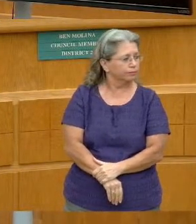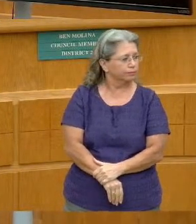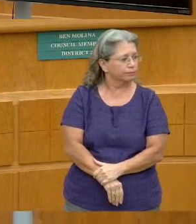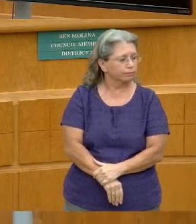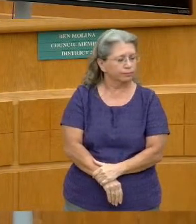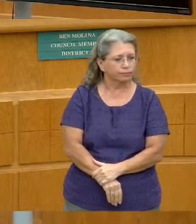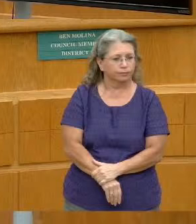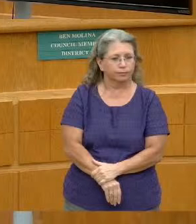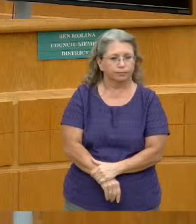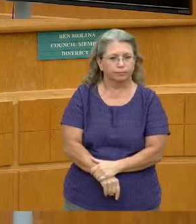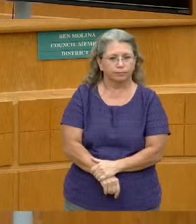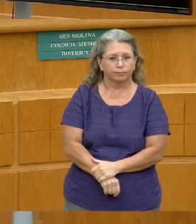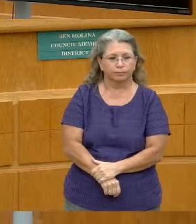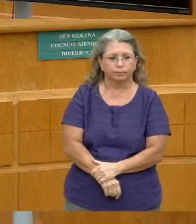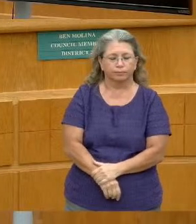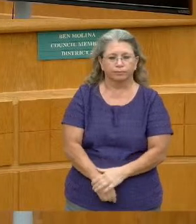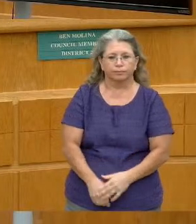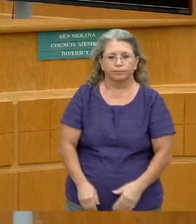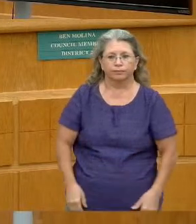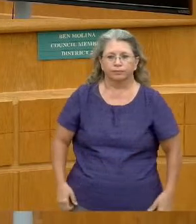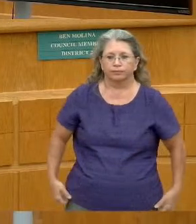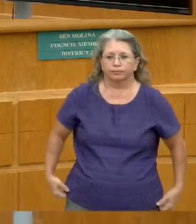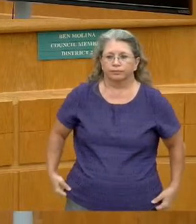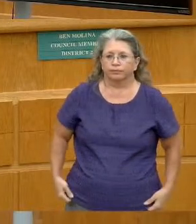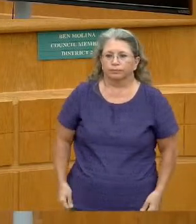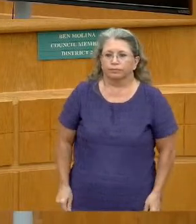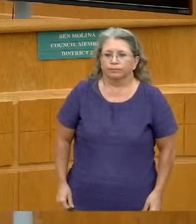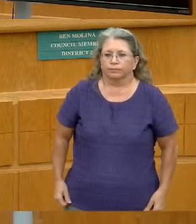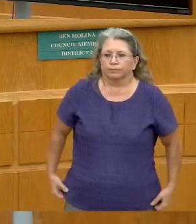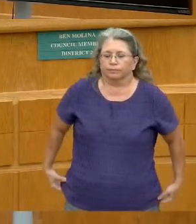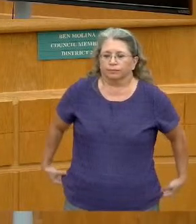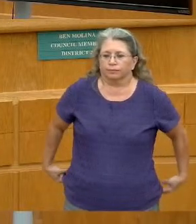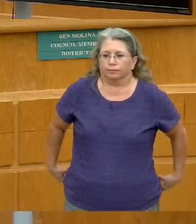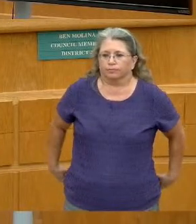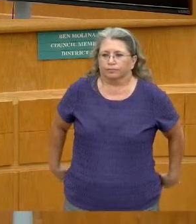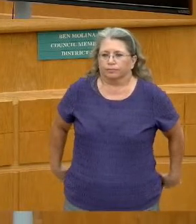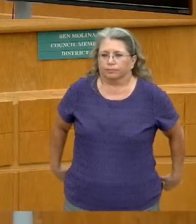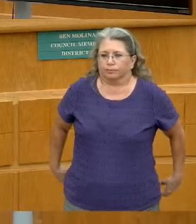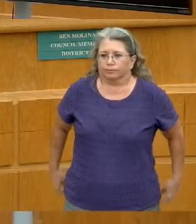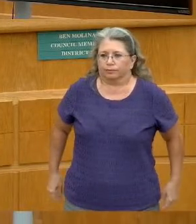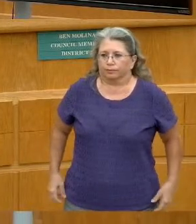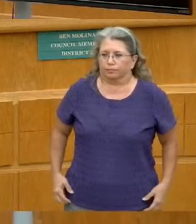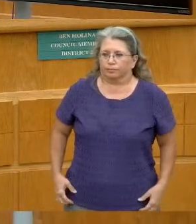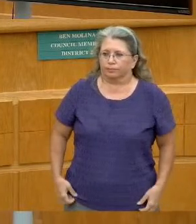las personas más enfermas. Le pedimos llamar a la oficina del juez del condado al número